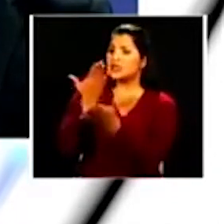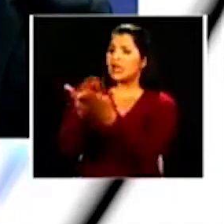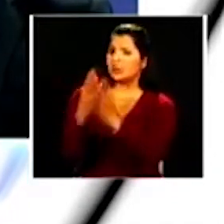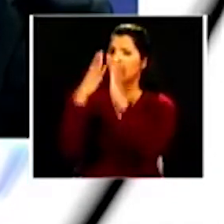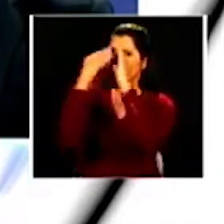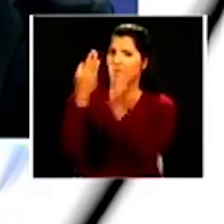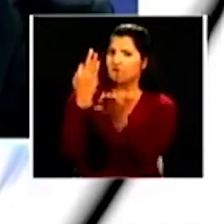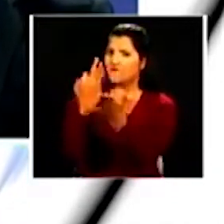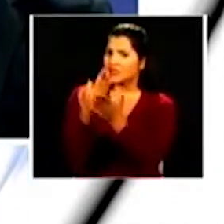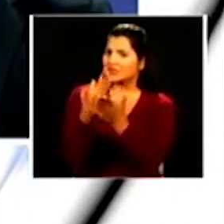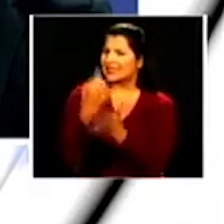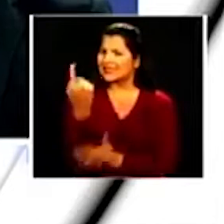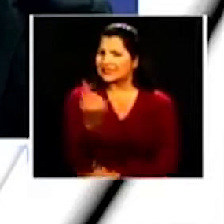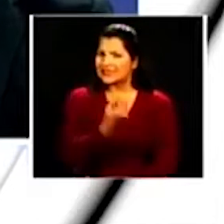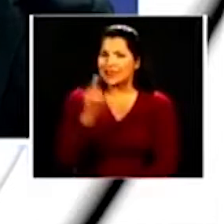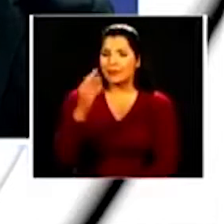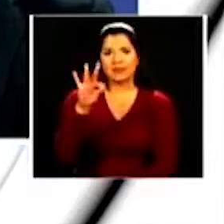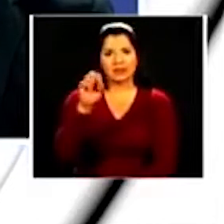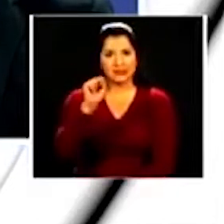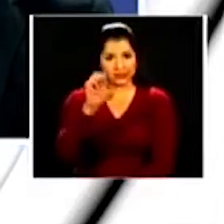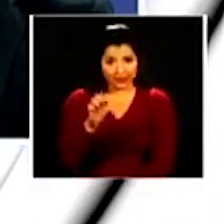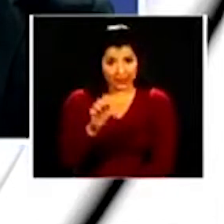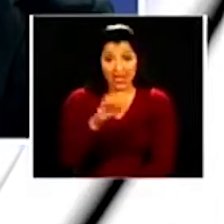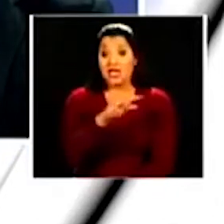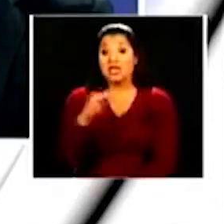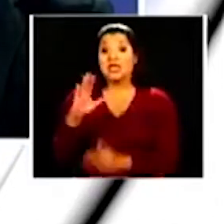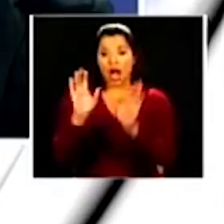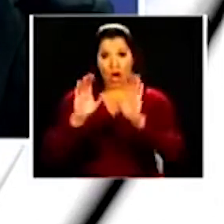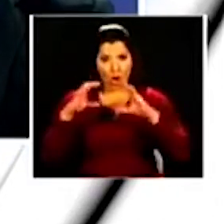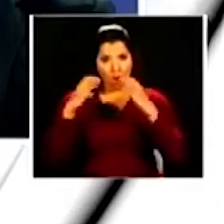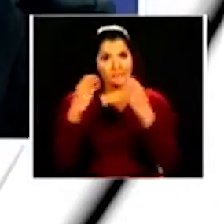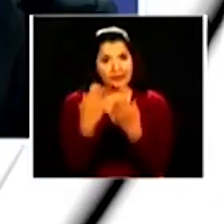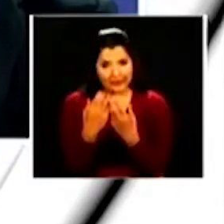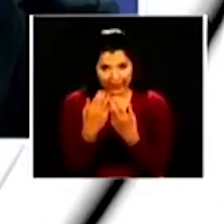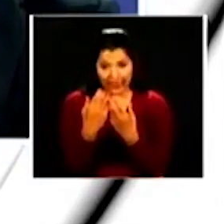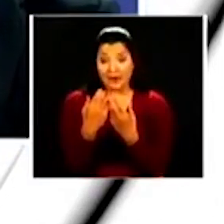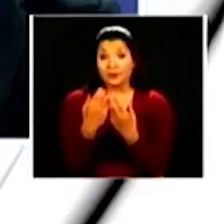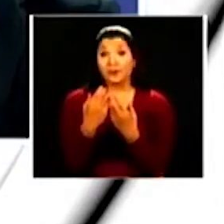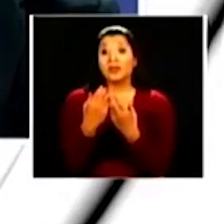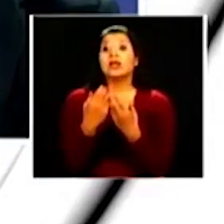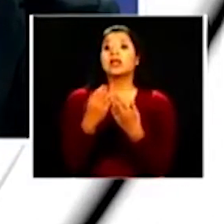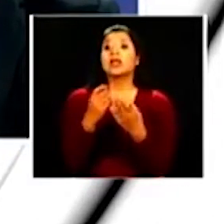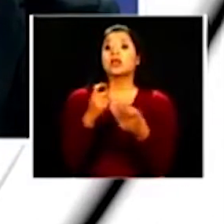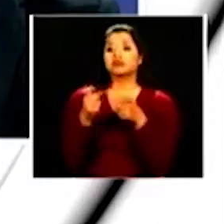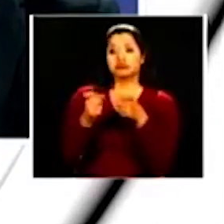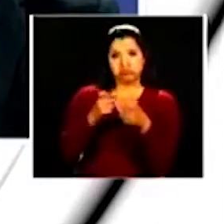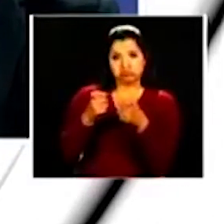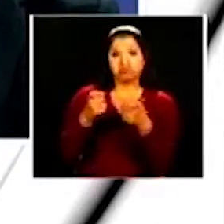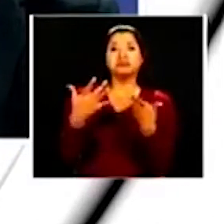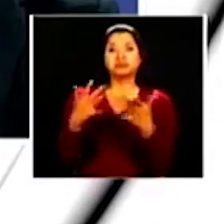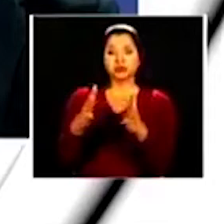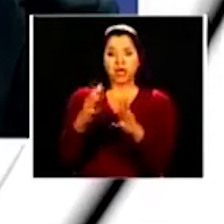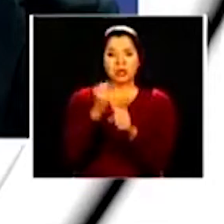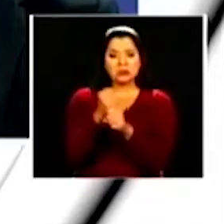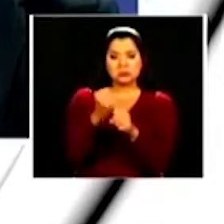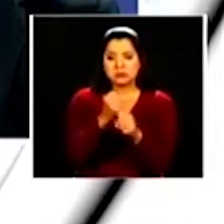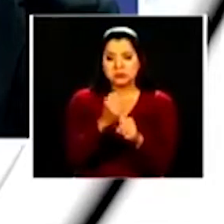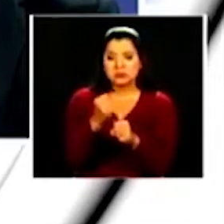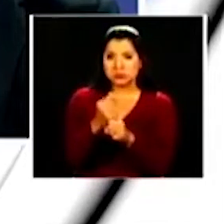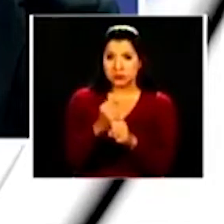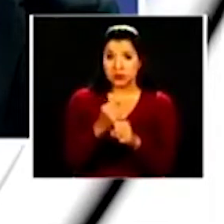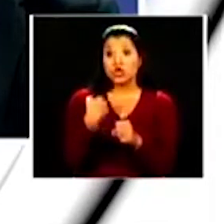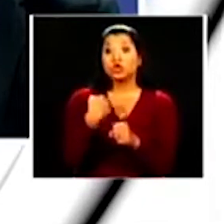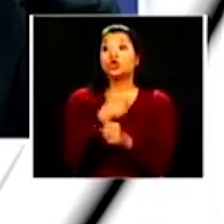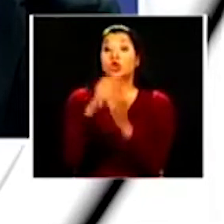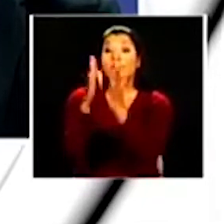Supremo de Elecciones. El Comité Ejecutivo, ya he tenido la oportunidad de conversar con los miembros del Comité Ejecutivo, están trabajando en eso, hay una prórroga del